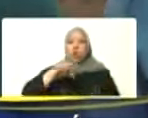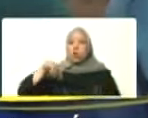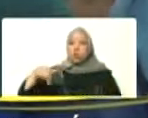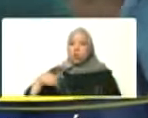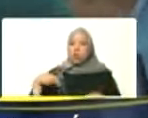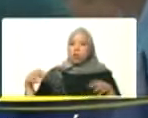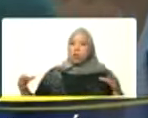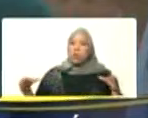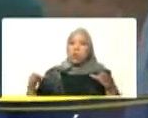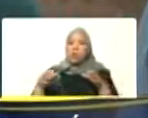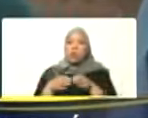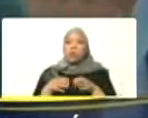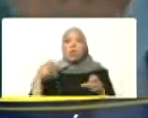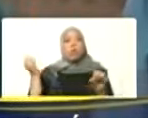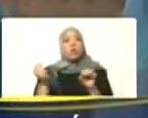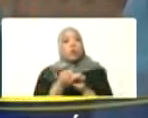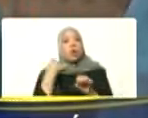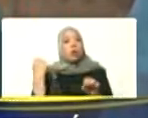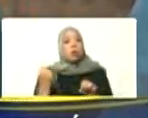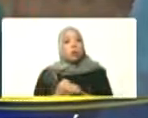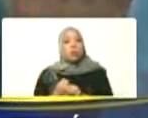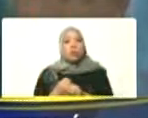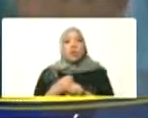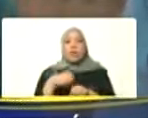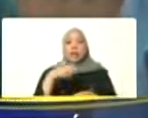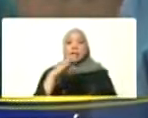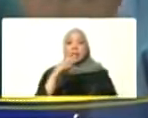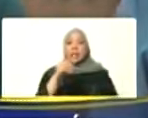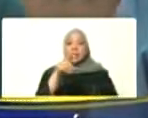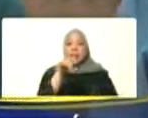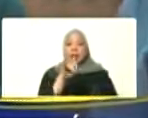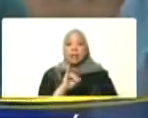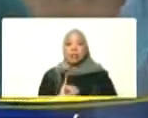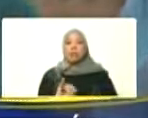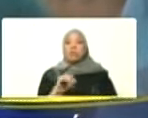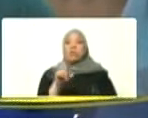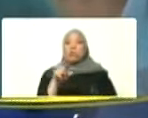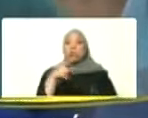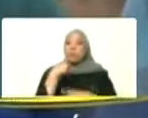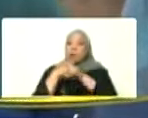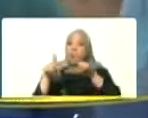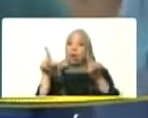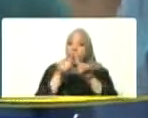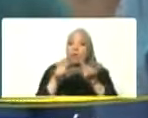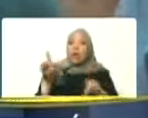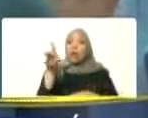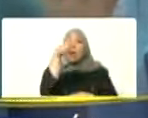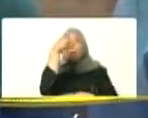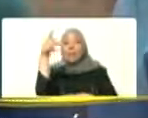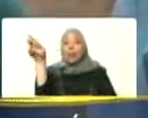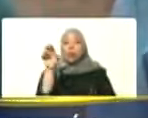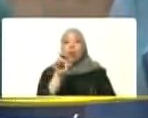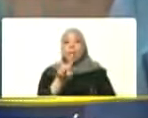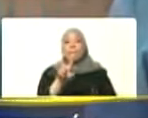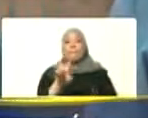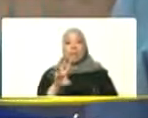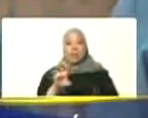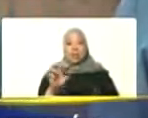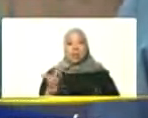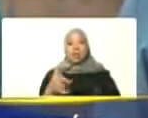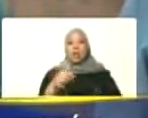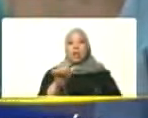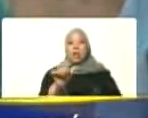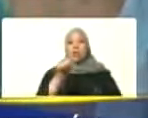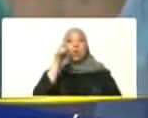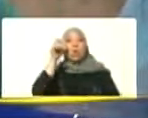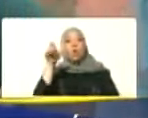brigada, ya estamos laborando en nuestro CDI, y yo, como nacida de nuestra parroquia La Vega, quiero decirle que aquí está un